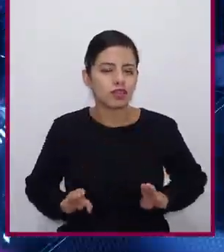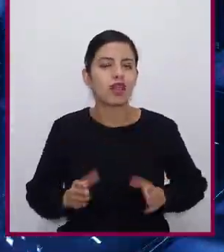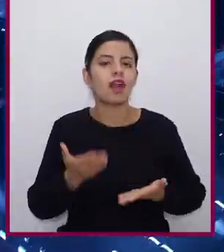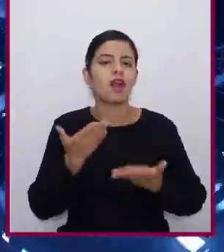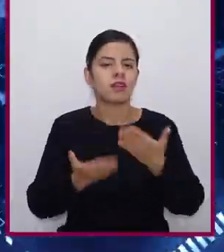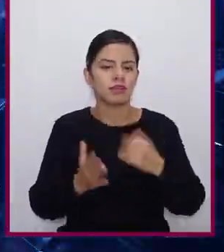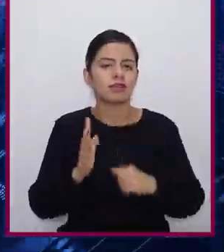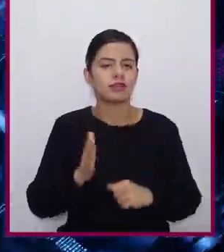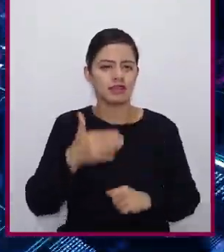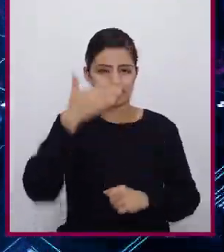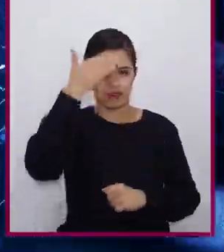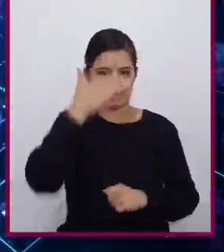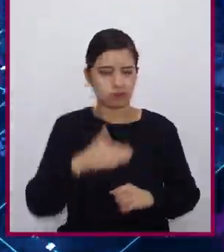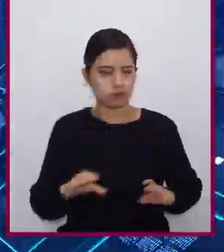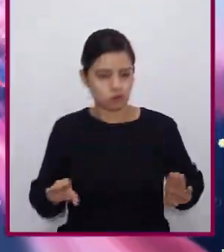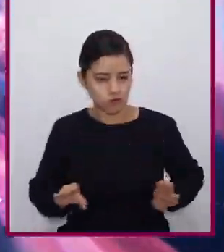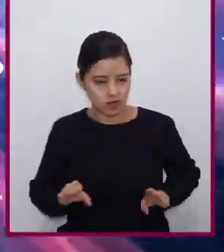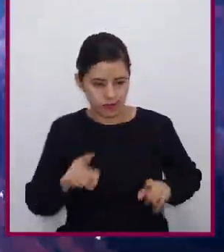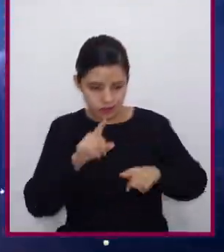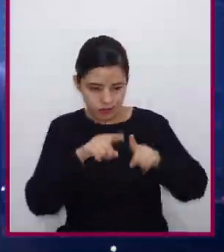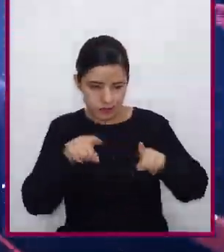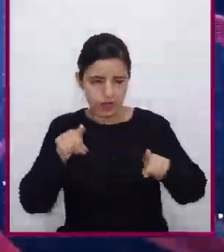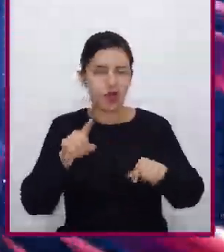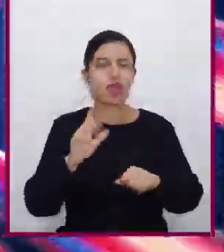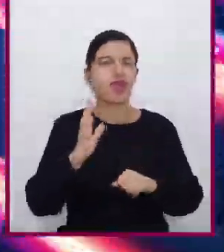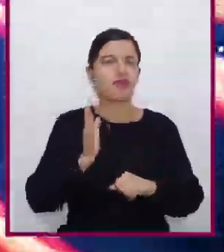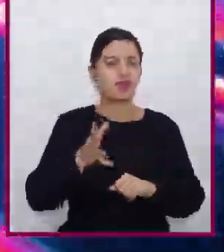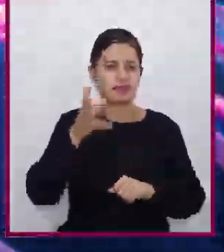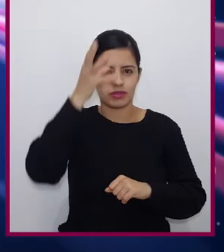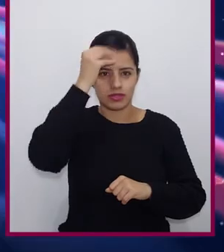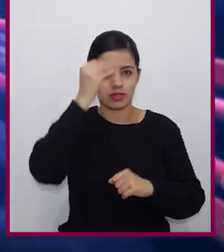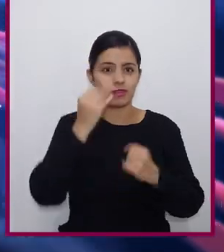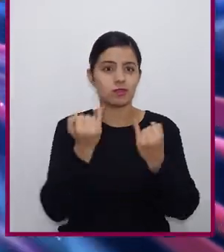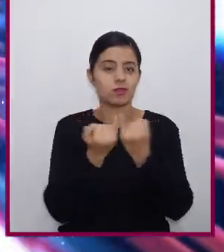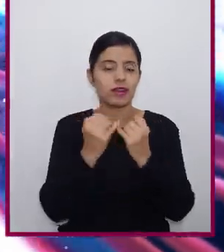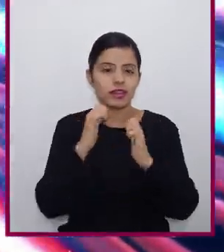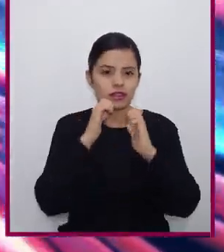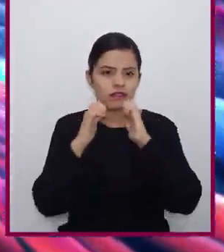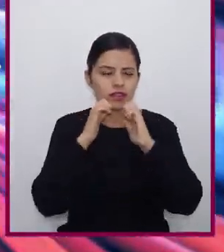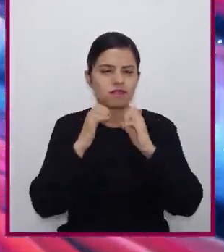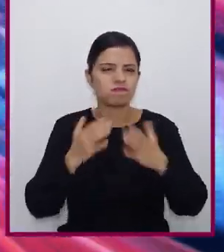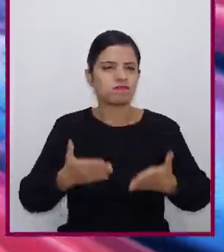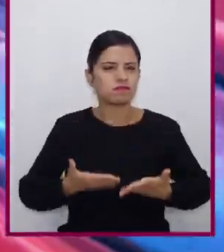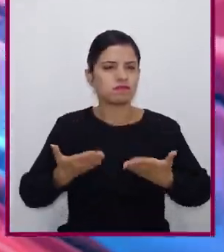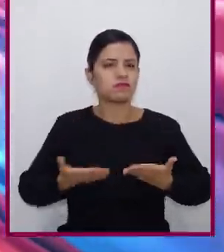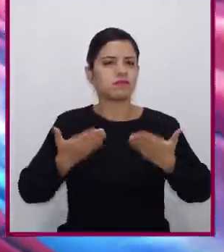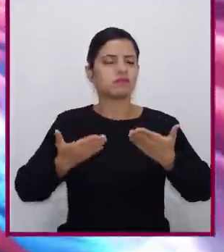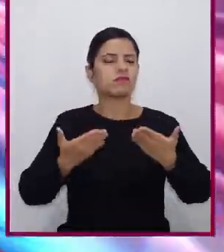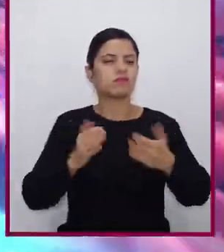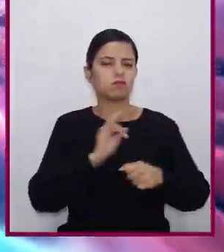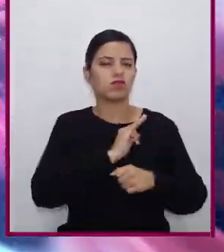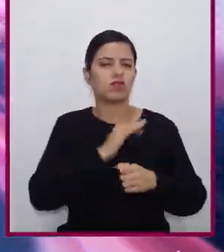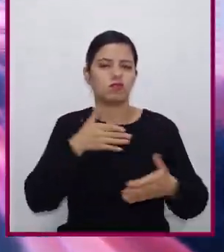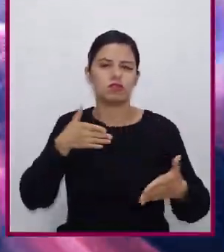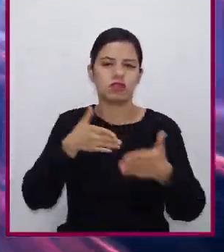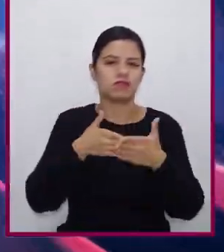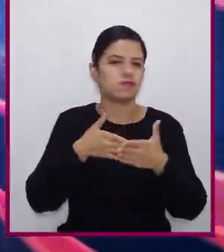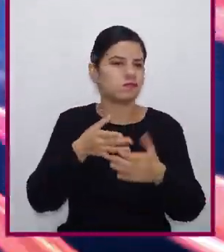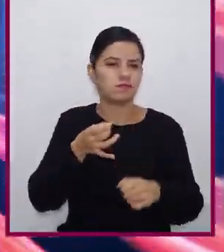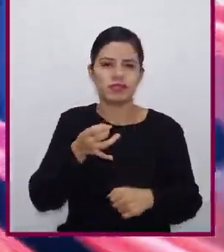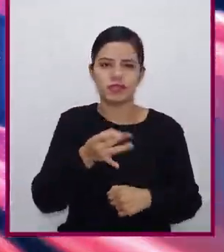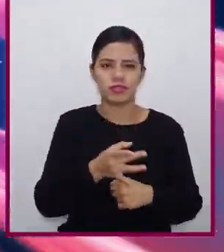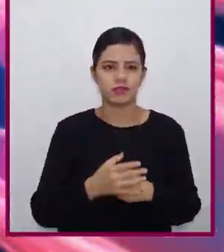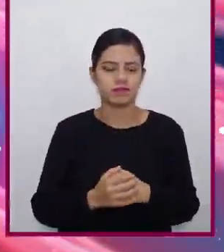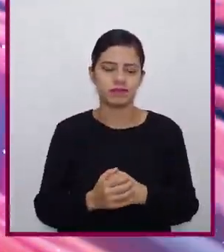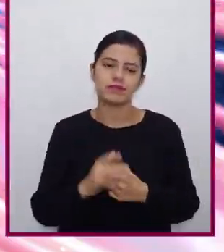atributos y variables gracias a nuestro tutorial. Y nuestra entrevista del día de hoy nos dio las fuerzas suficientes para vencer todos los obstáculos. Gracias